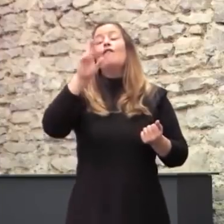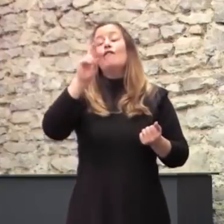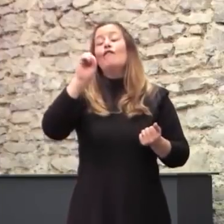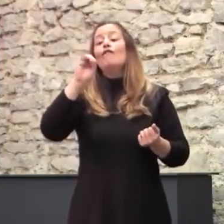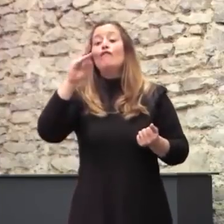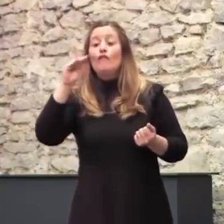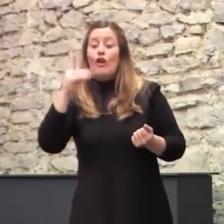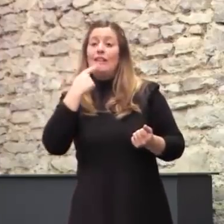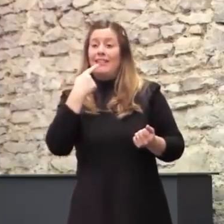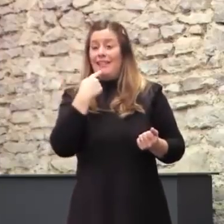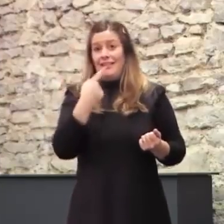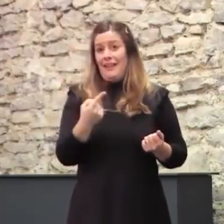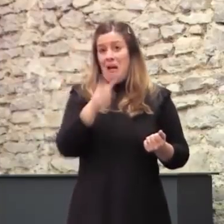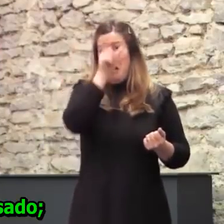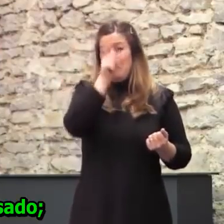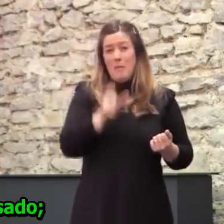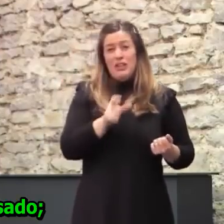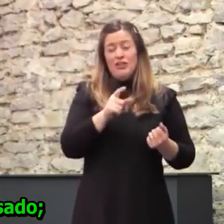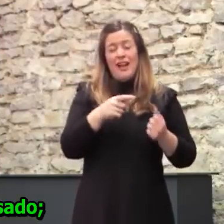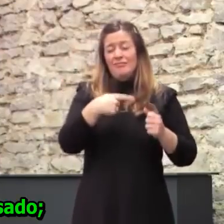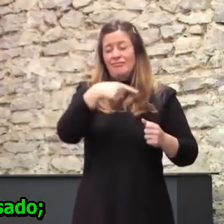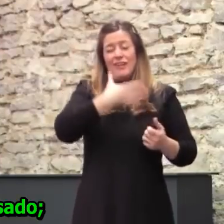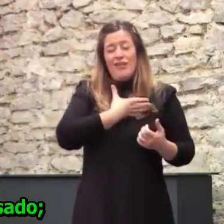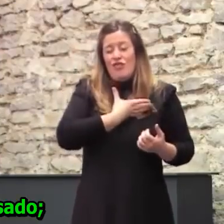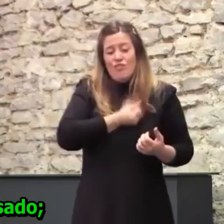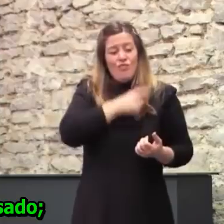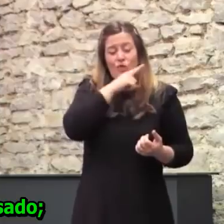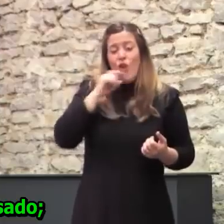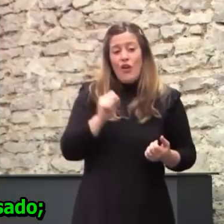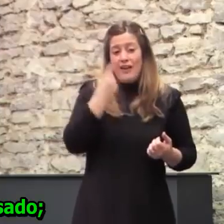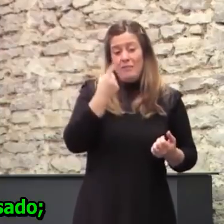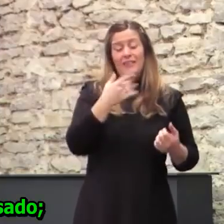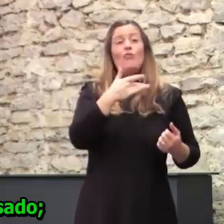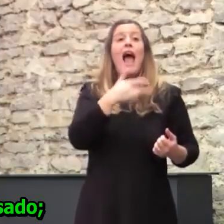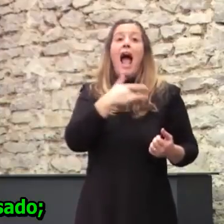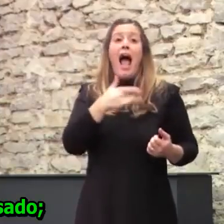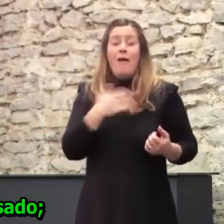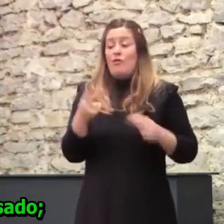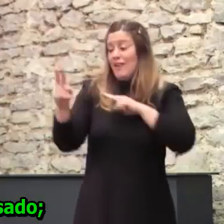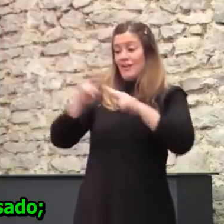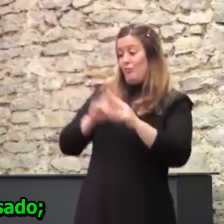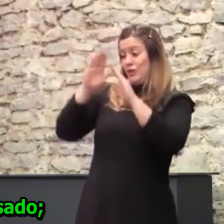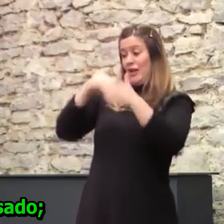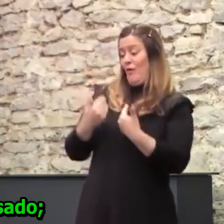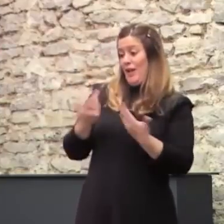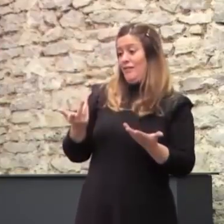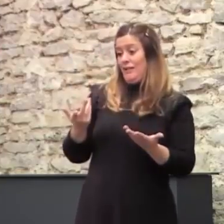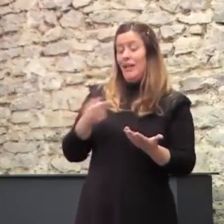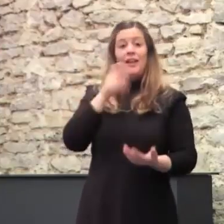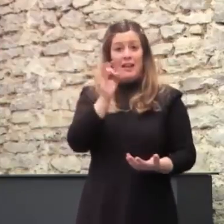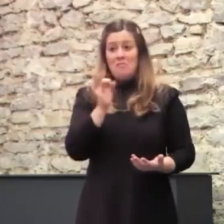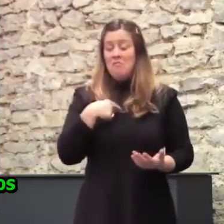no correspondido. Y yo, vamos, a mí, yo, la verdad es que sí, son los dolores más fuertes que pasan en mi vida,